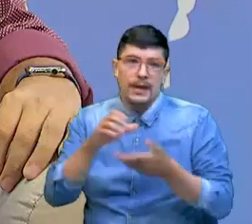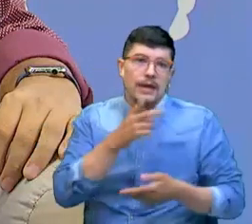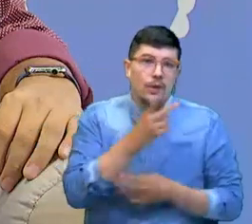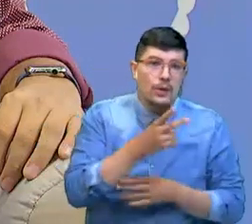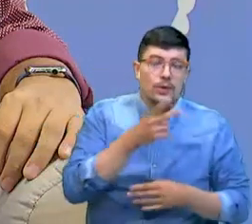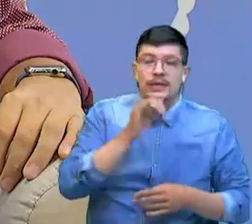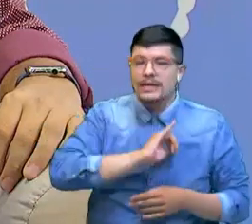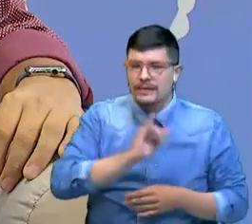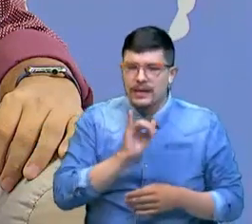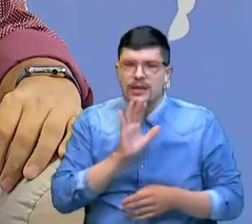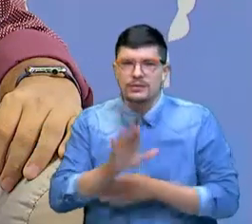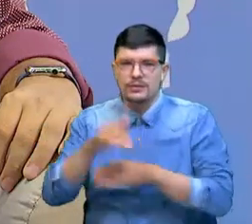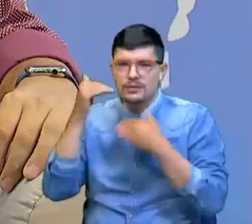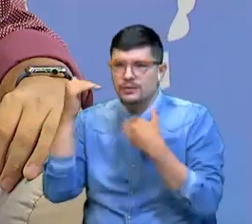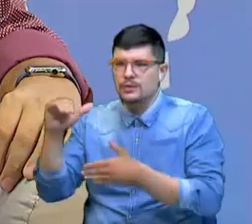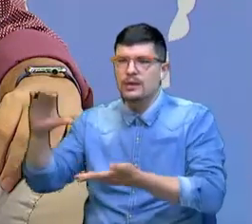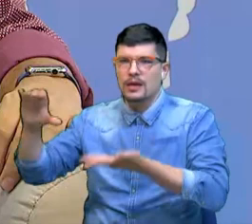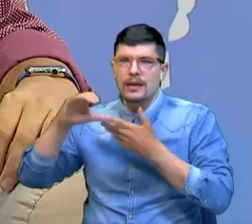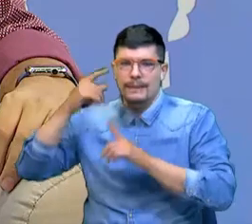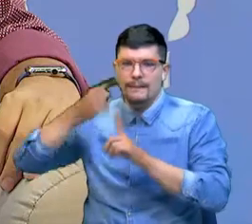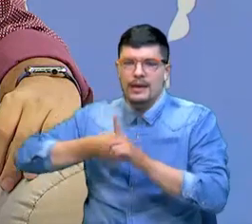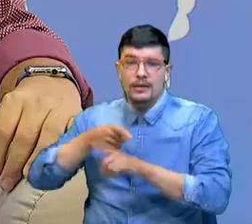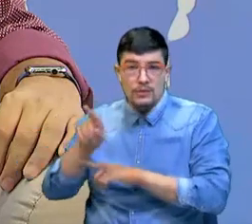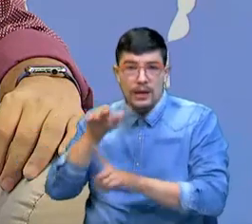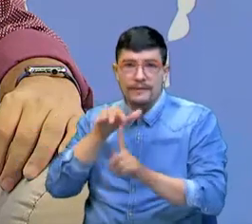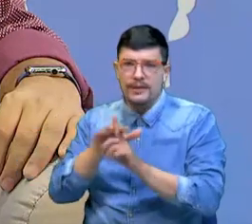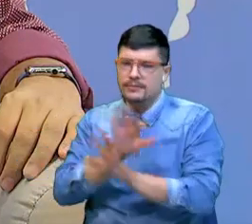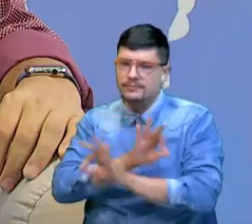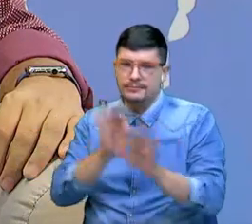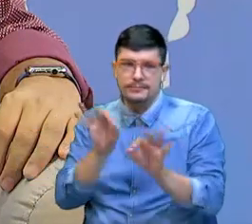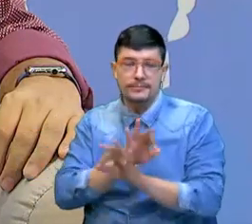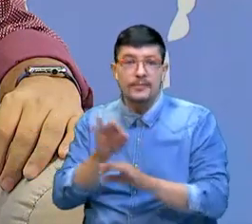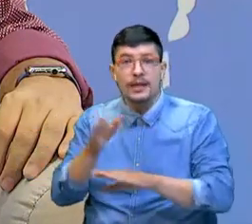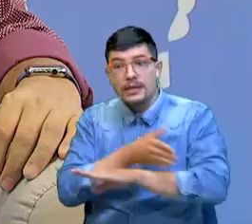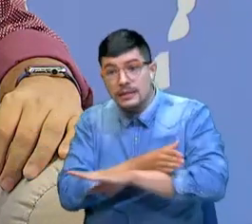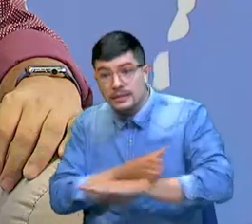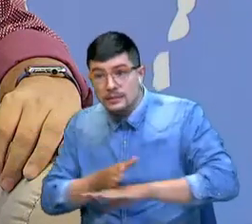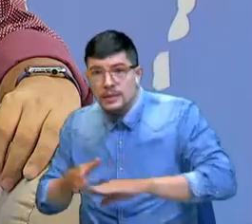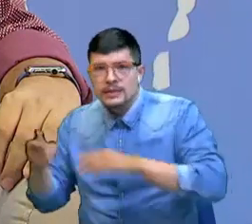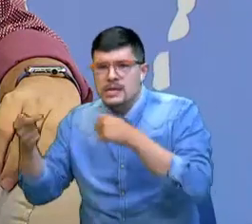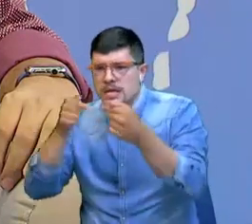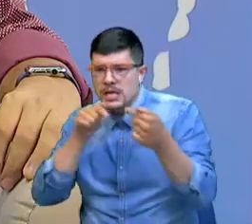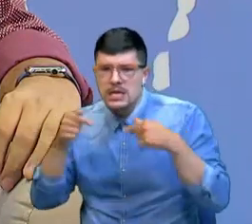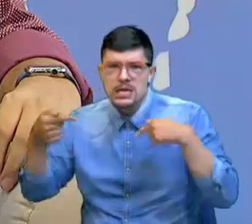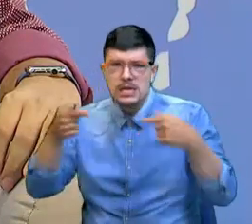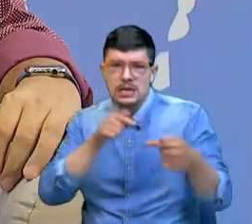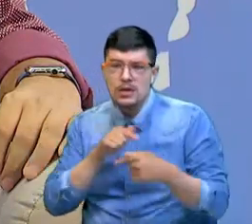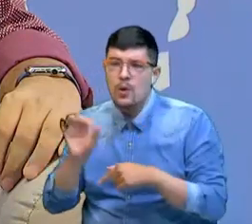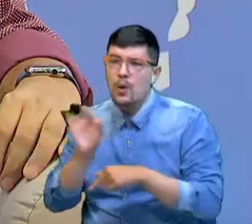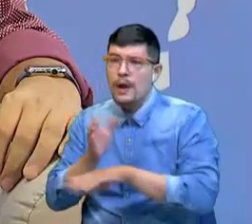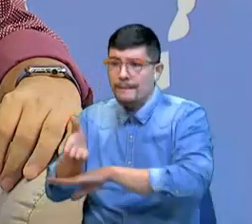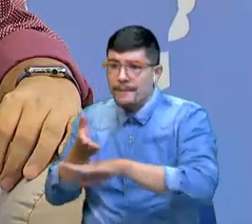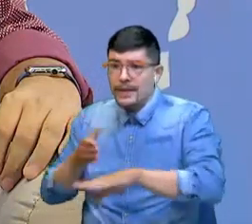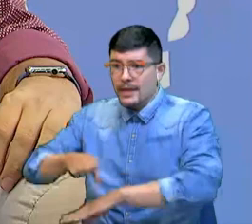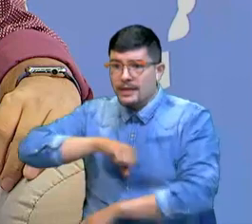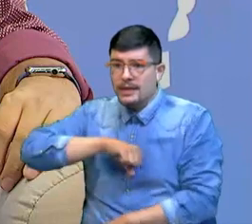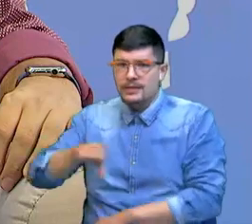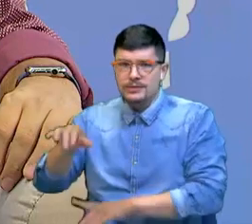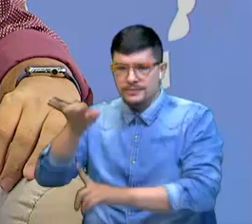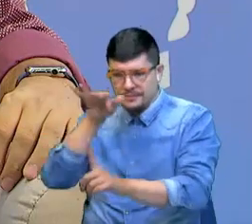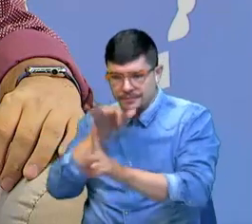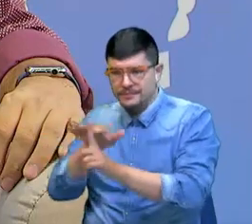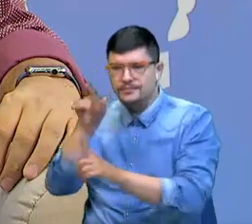incapacidad, por lo menos ese ingreso mensual no se va a ver afectado. Ya la discusión, la reclamación tendría